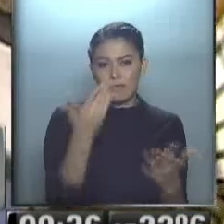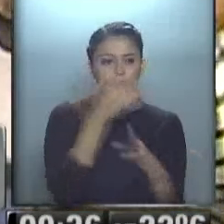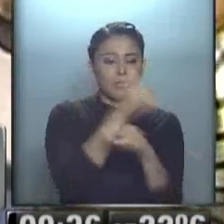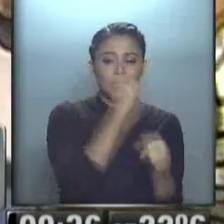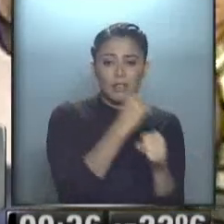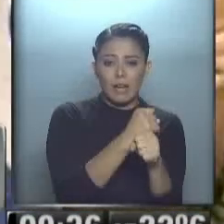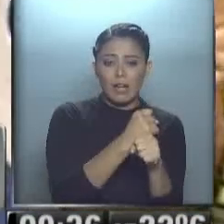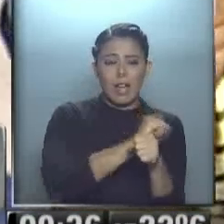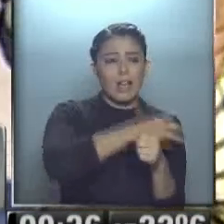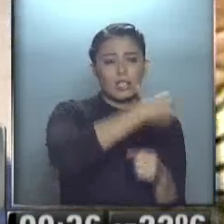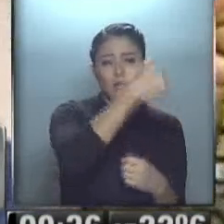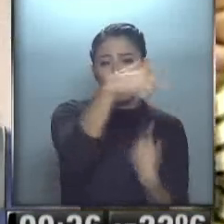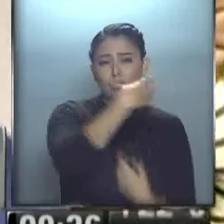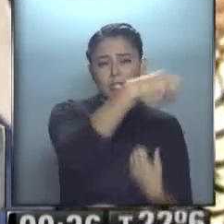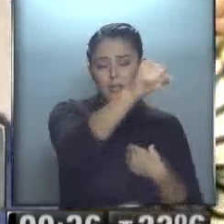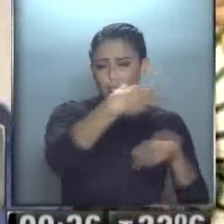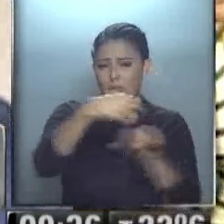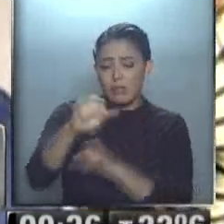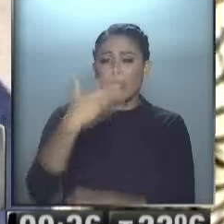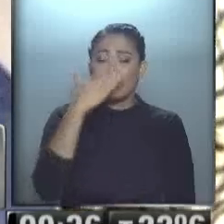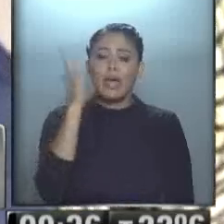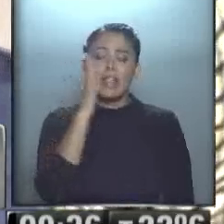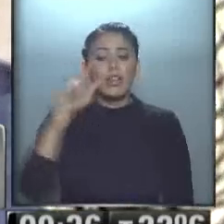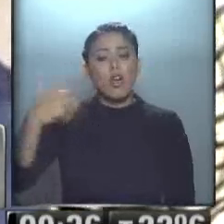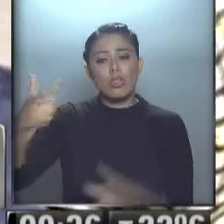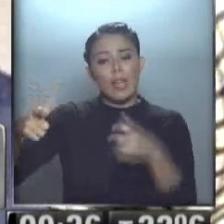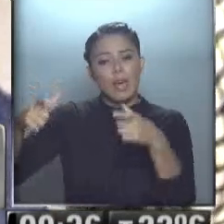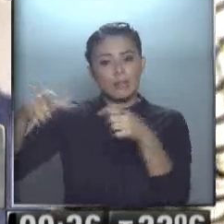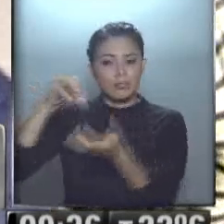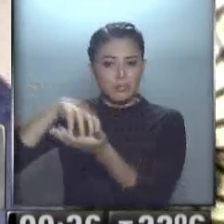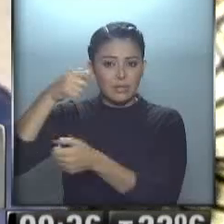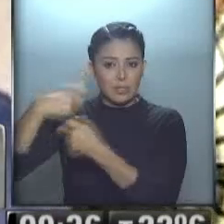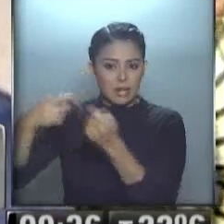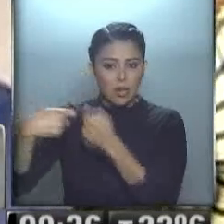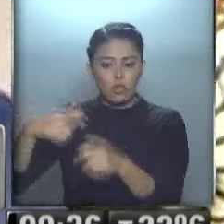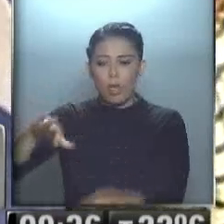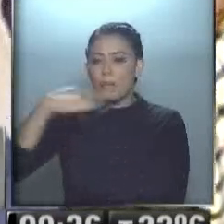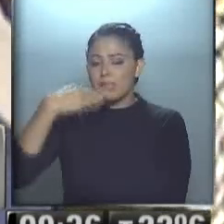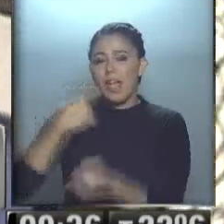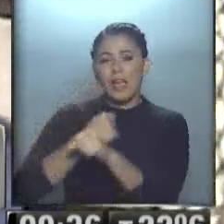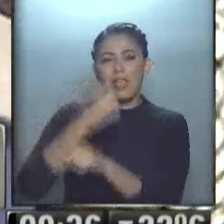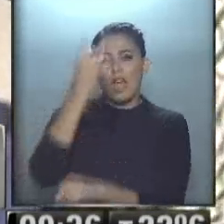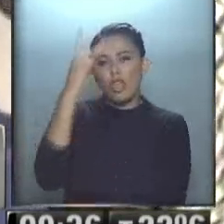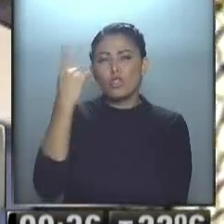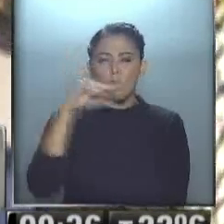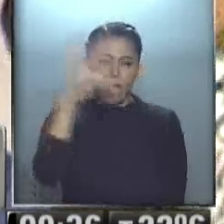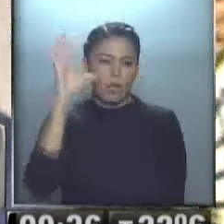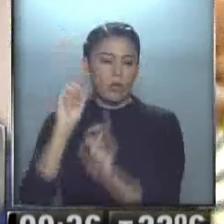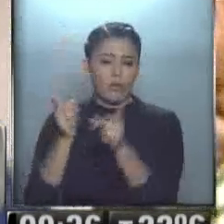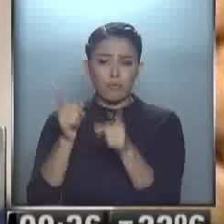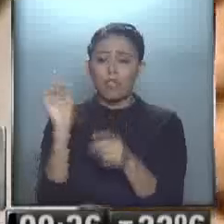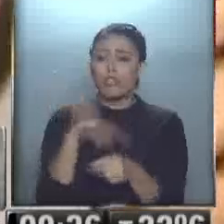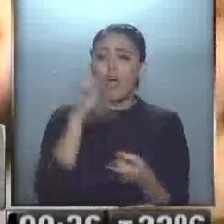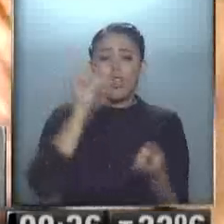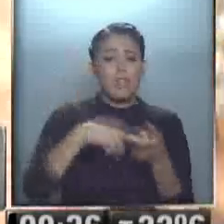una mensajería y a la tarde una pizzería que se llama Barrilete. Hasta las 12 y 1 de la mañana, no es poca cosa, arriba la